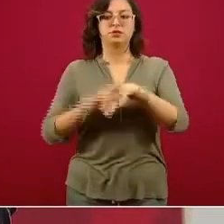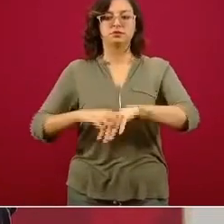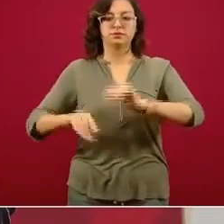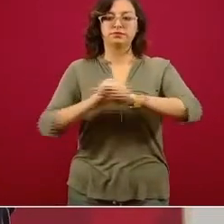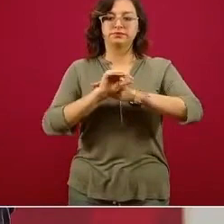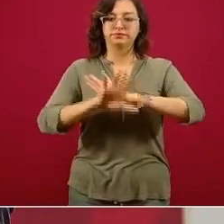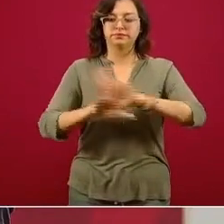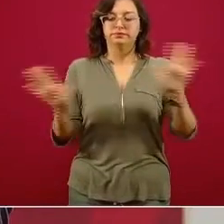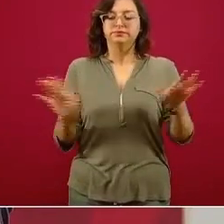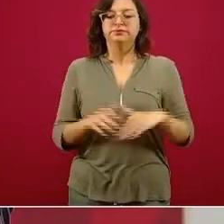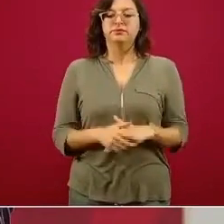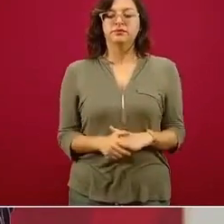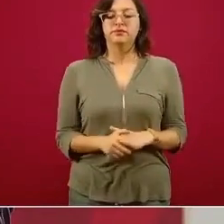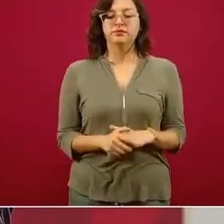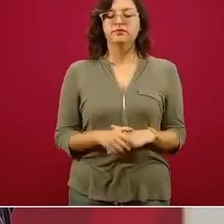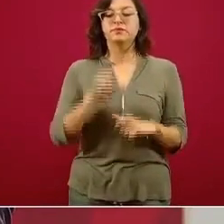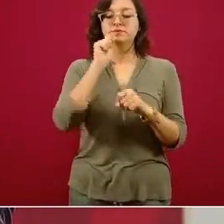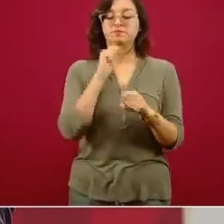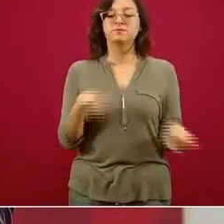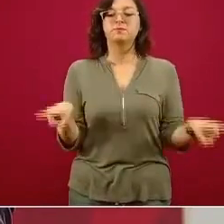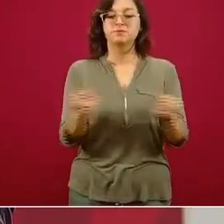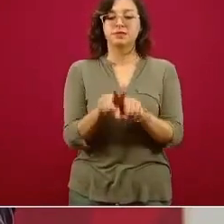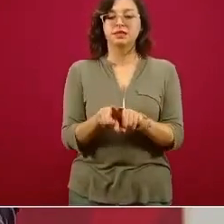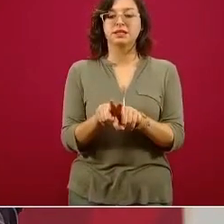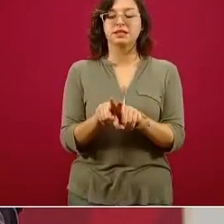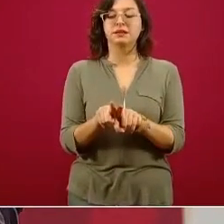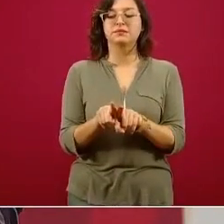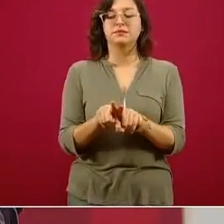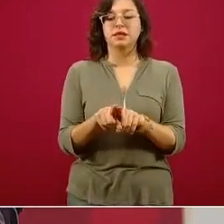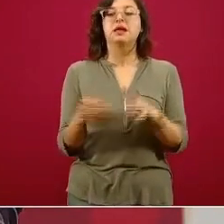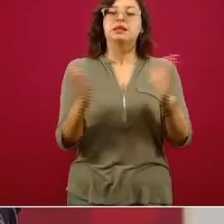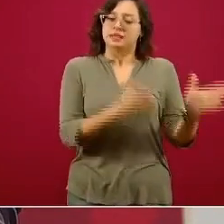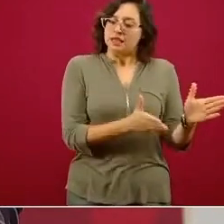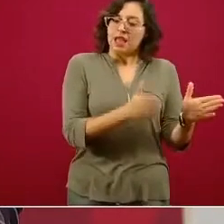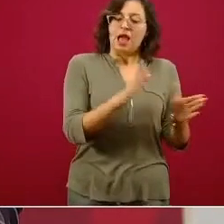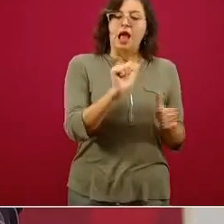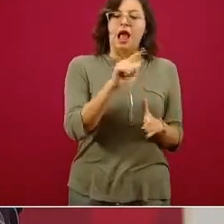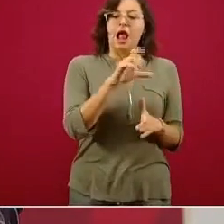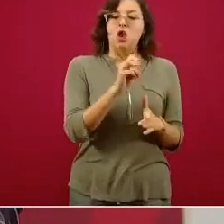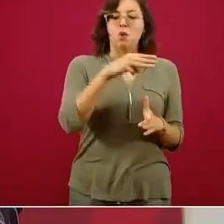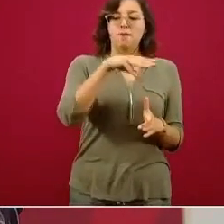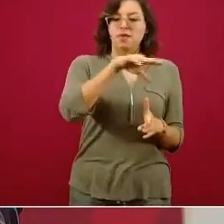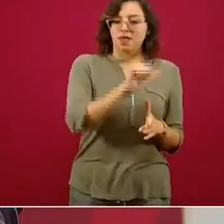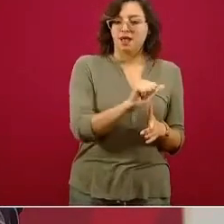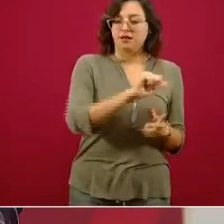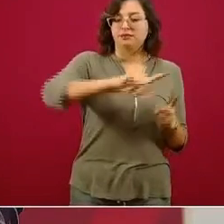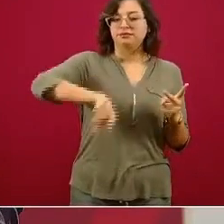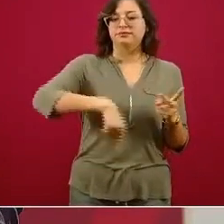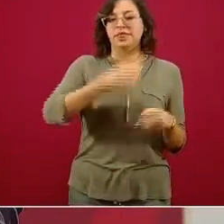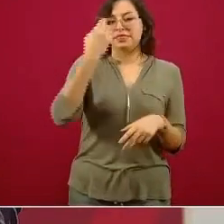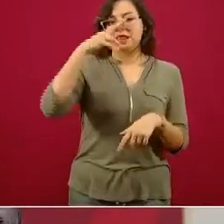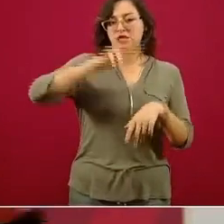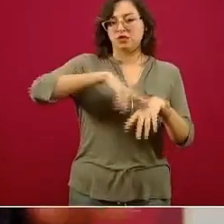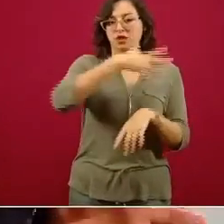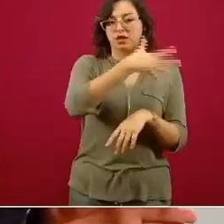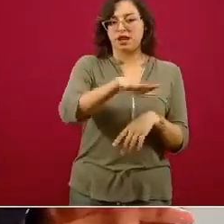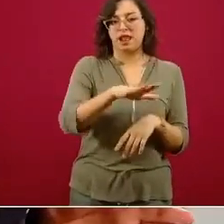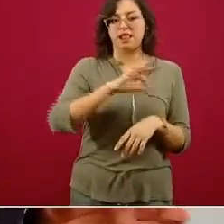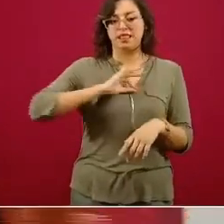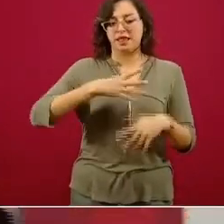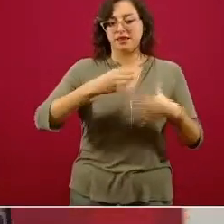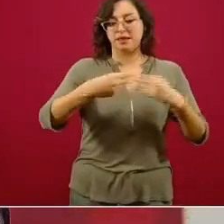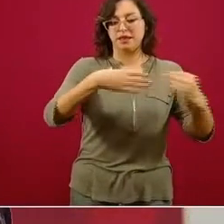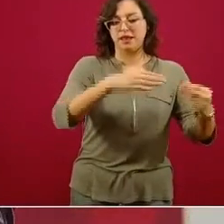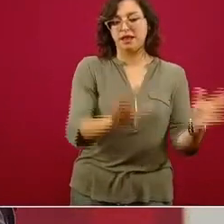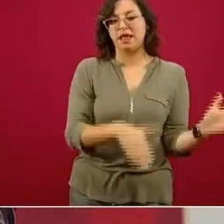que ocurre. Y también esto lo presentará el doctor José Luis Alomía, director general de epidemiología. El doctor Ricardo